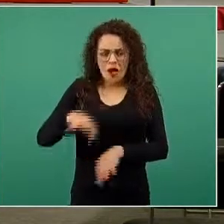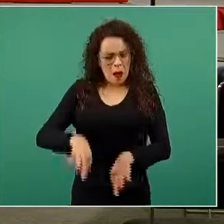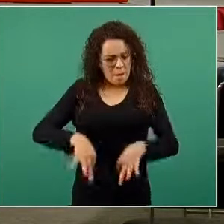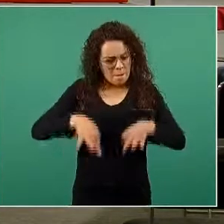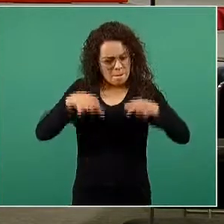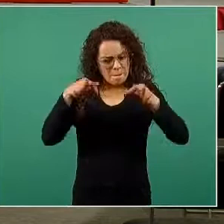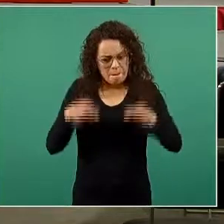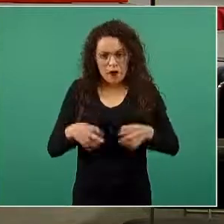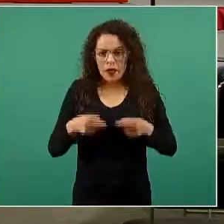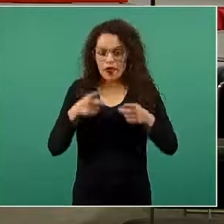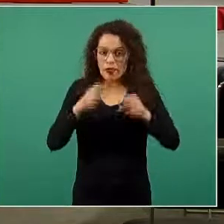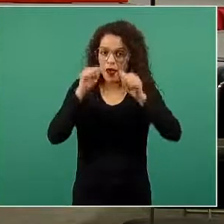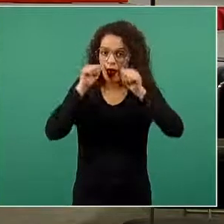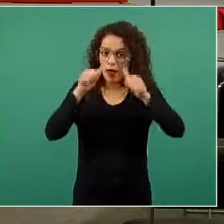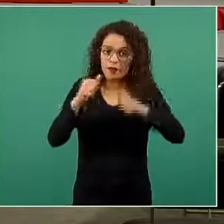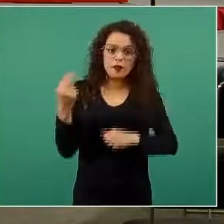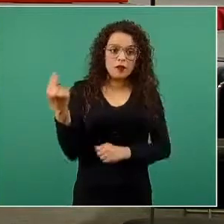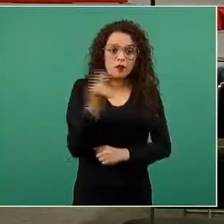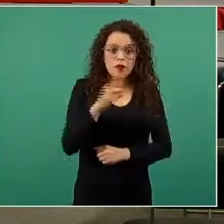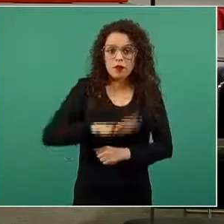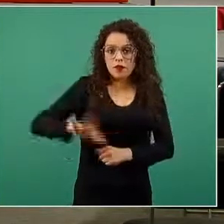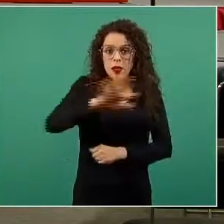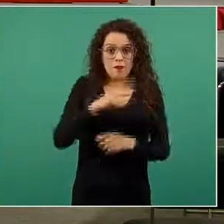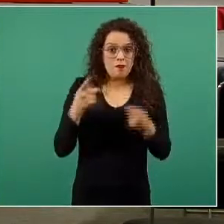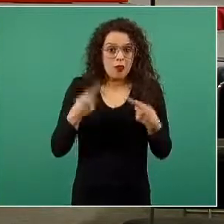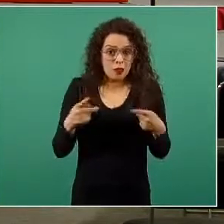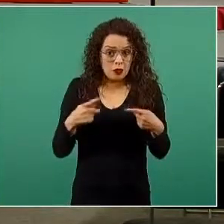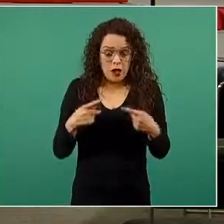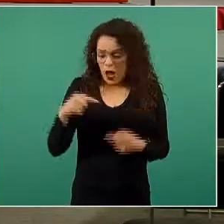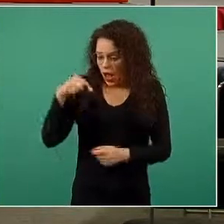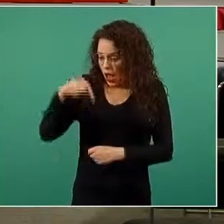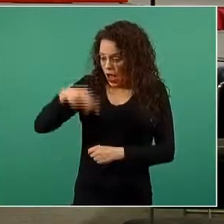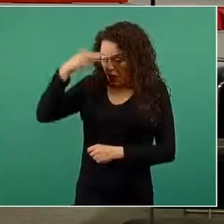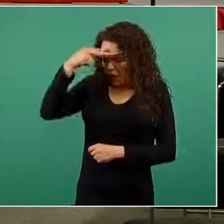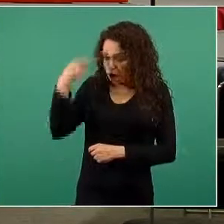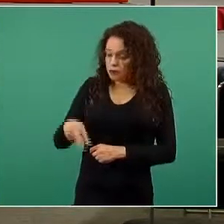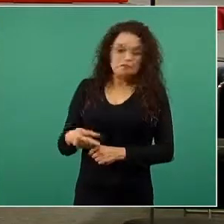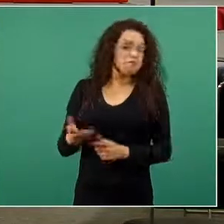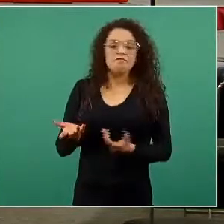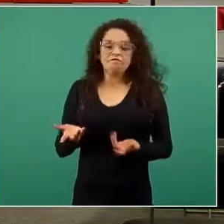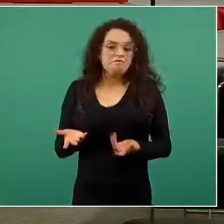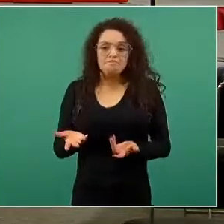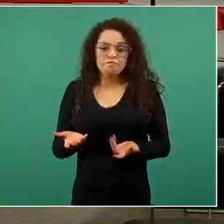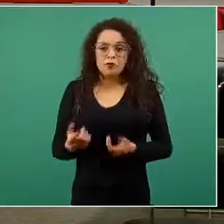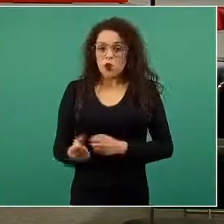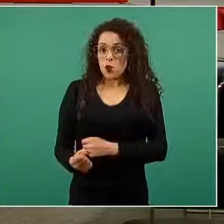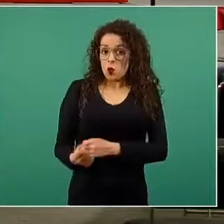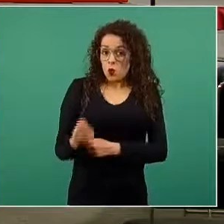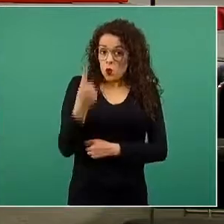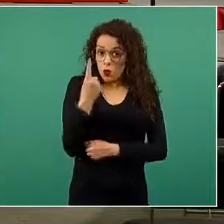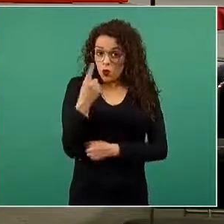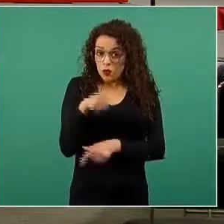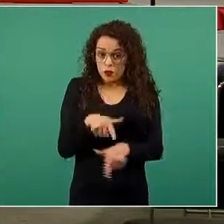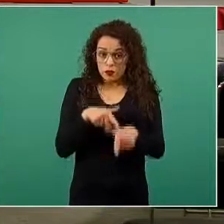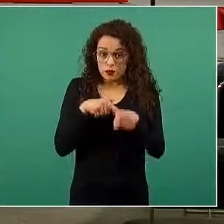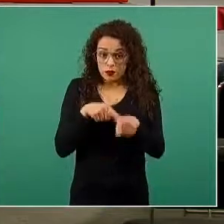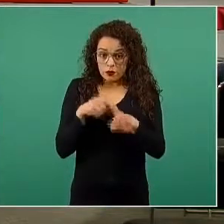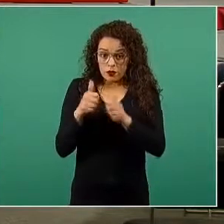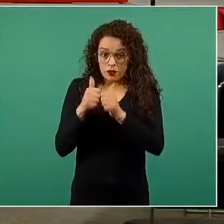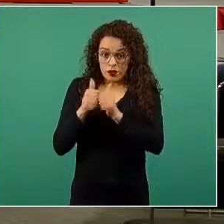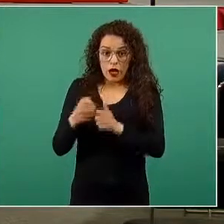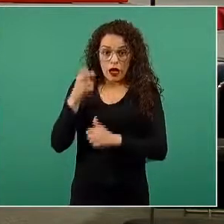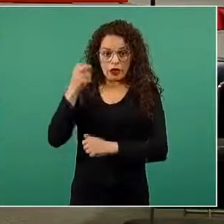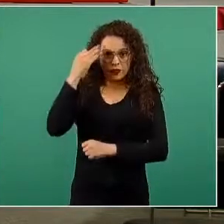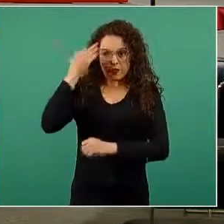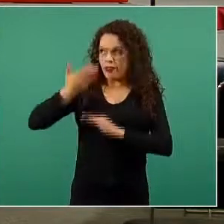para satisfacer las necesidades públicas. En México no. El único componente que permaneció de esa época es